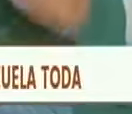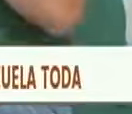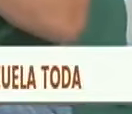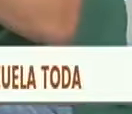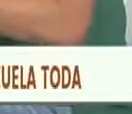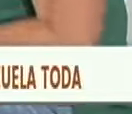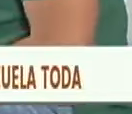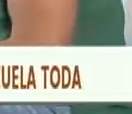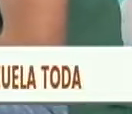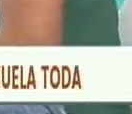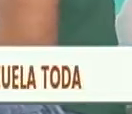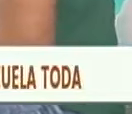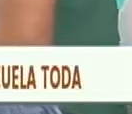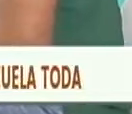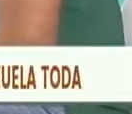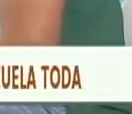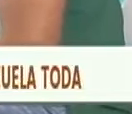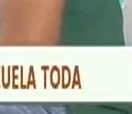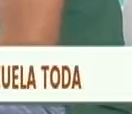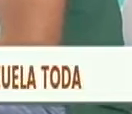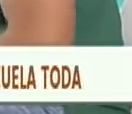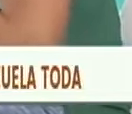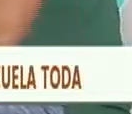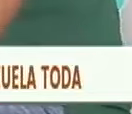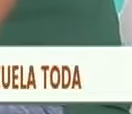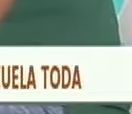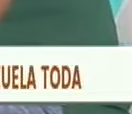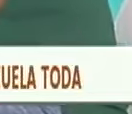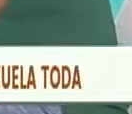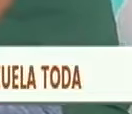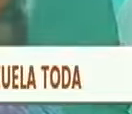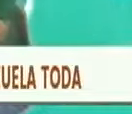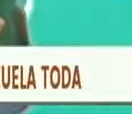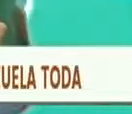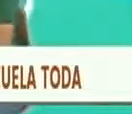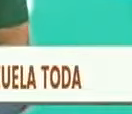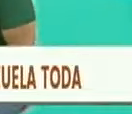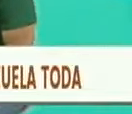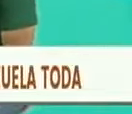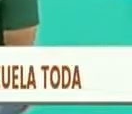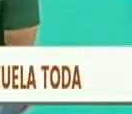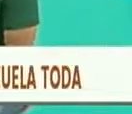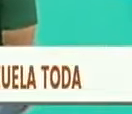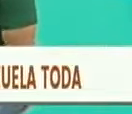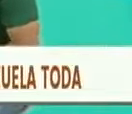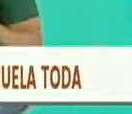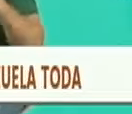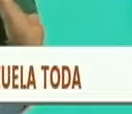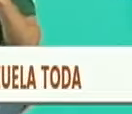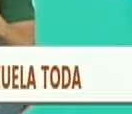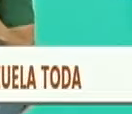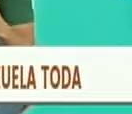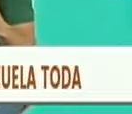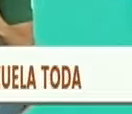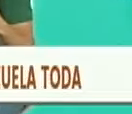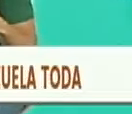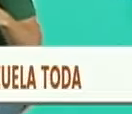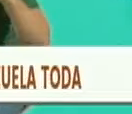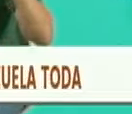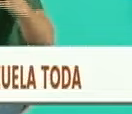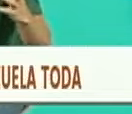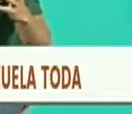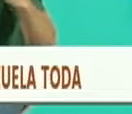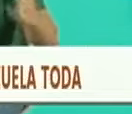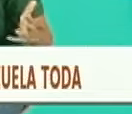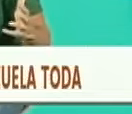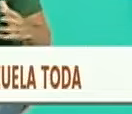19. También tenemos en agenda todo lo que tiene que ver con los movimientos sociales. Esta semana se la vamos a dedicar especialmente a los movimientos